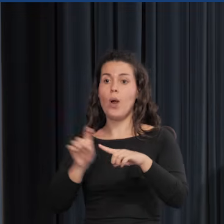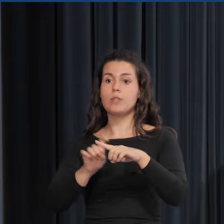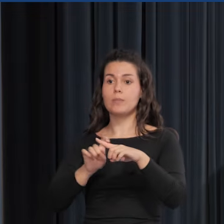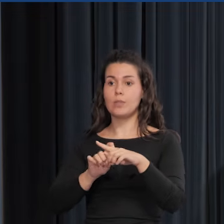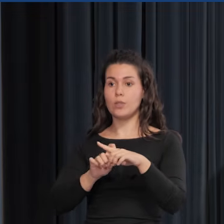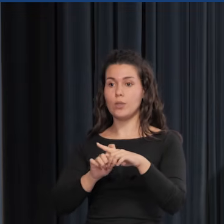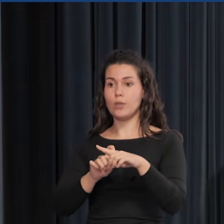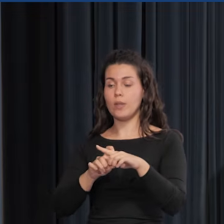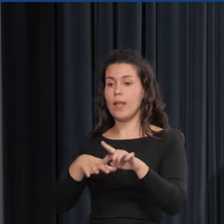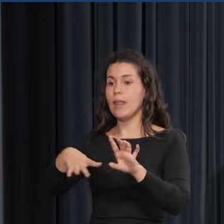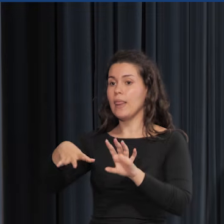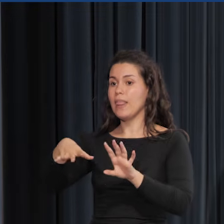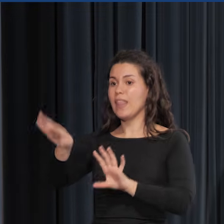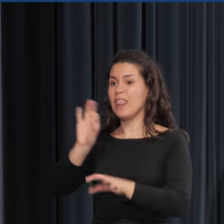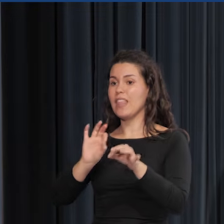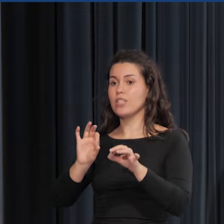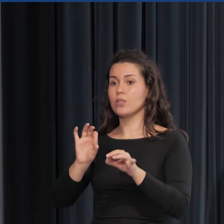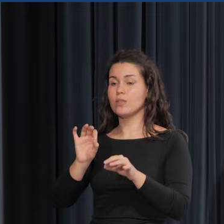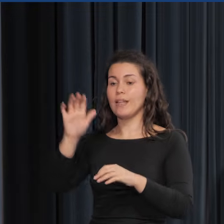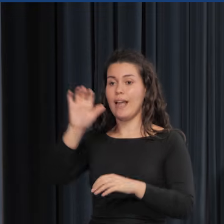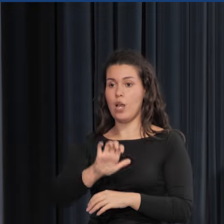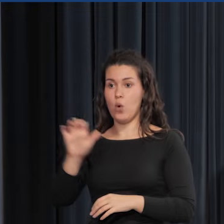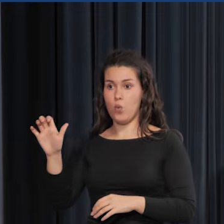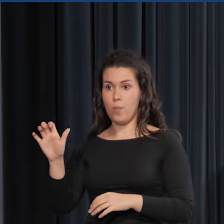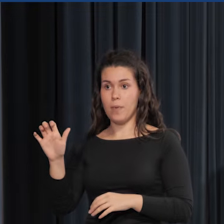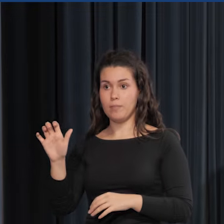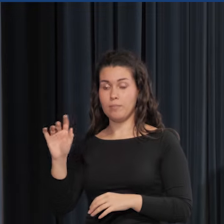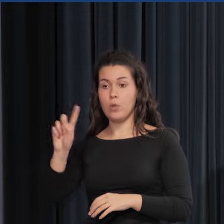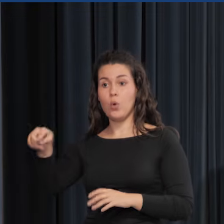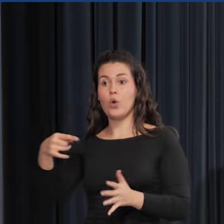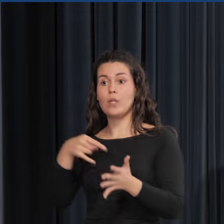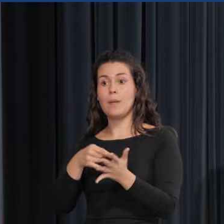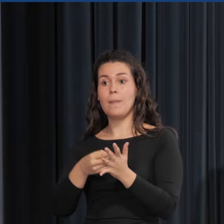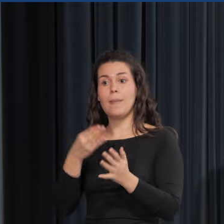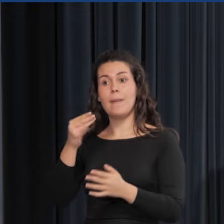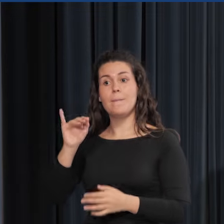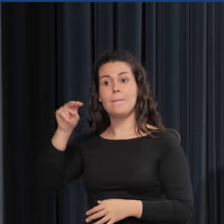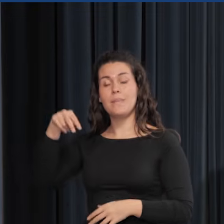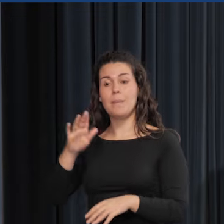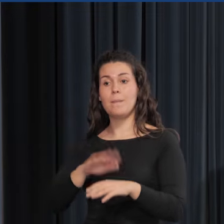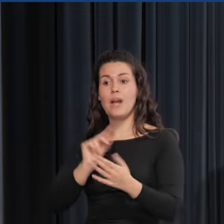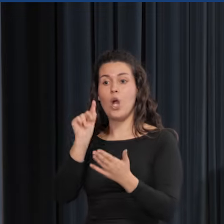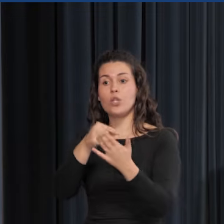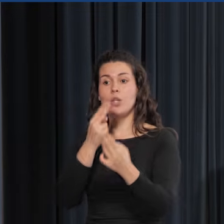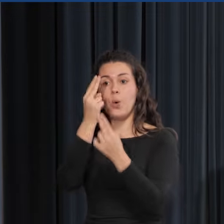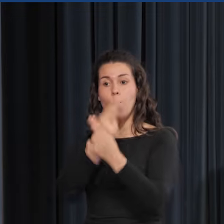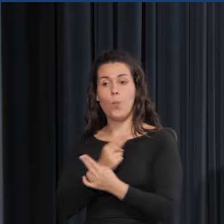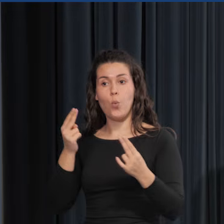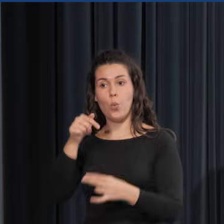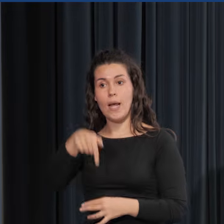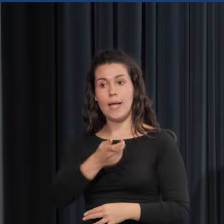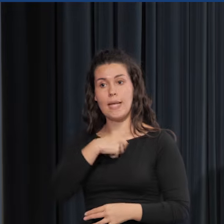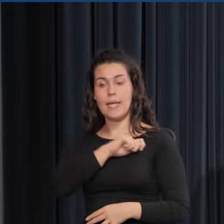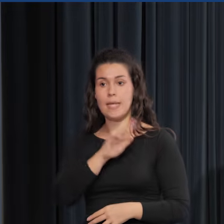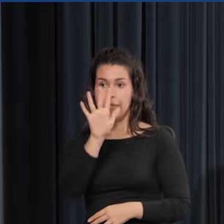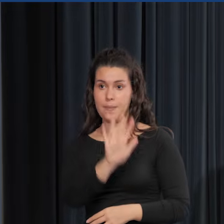alguna directiva o decisión europea, y sobre todo en el plan BIM para la contratación pública en España, con